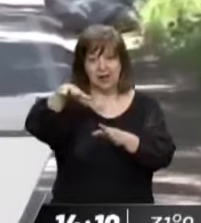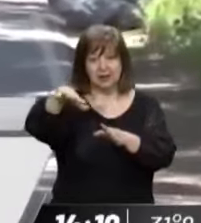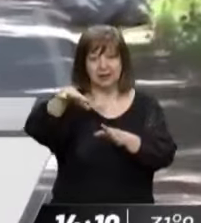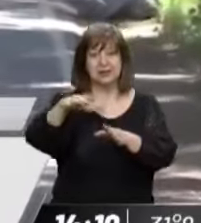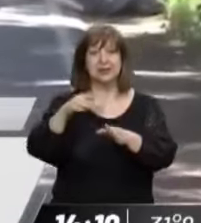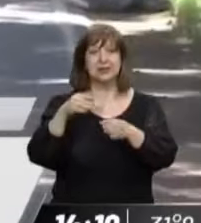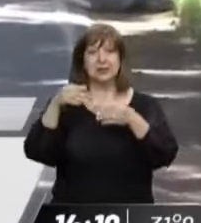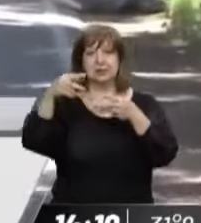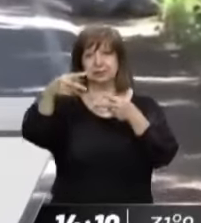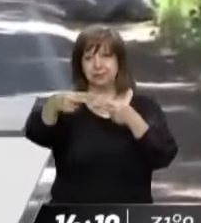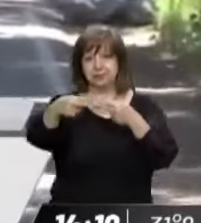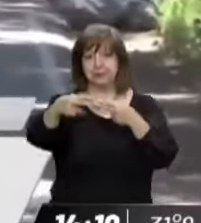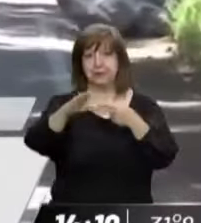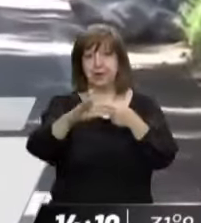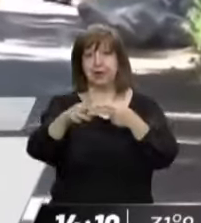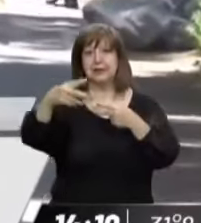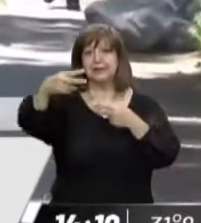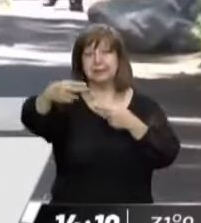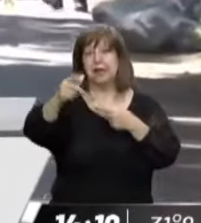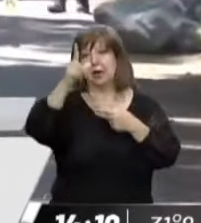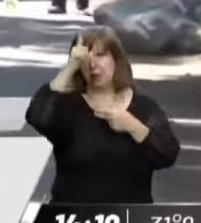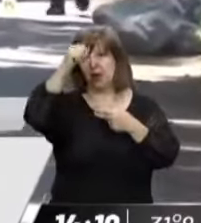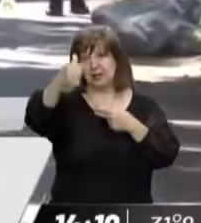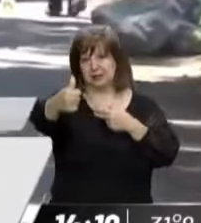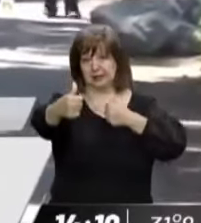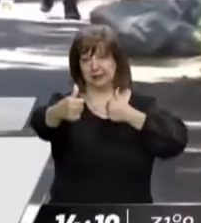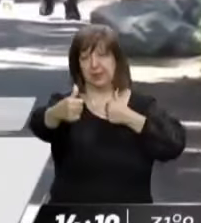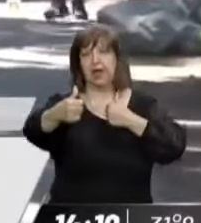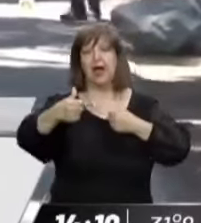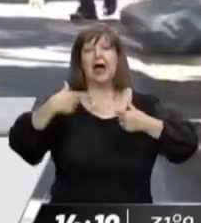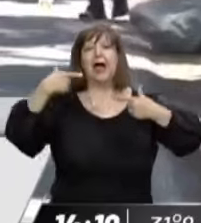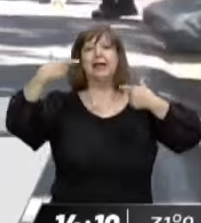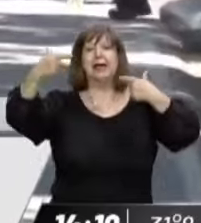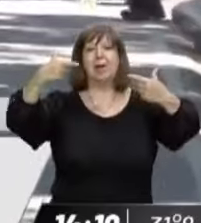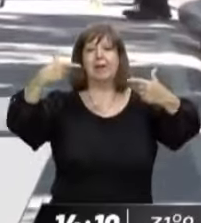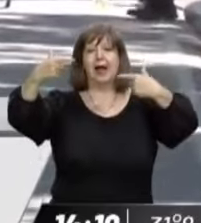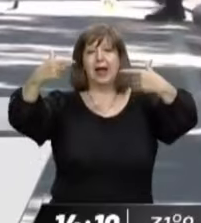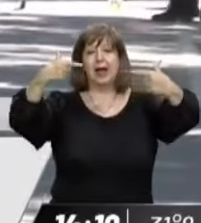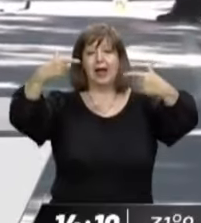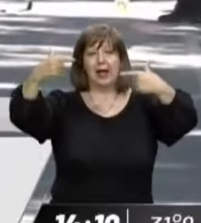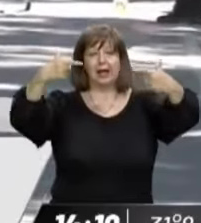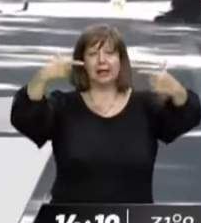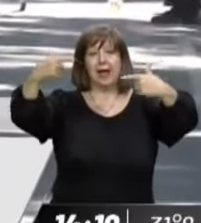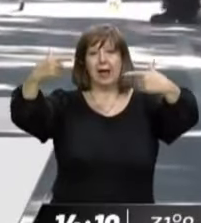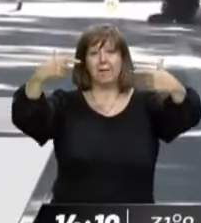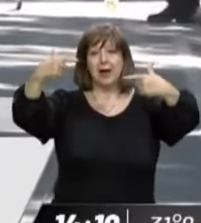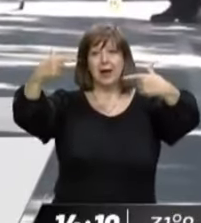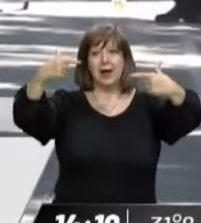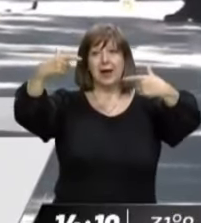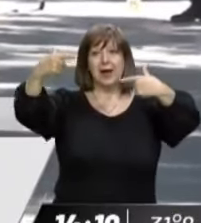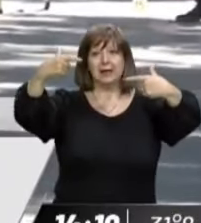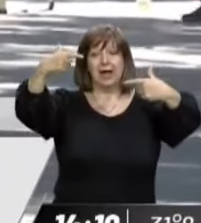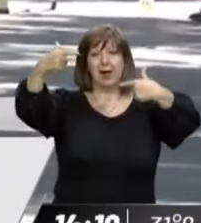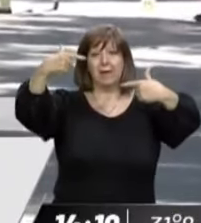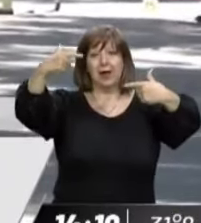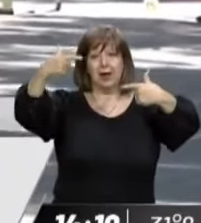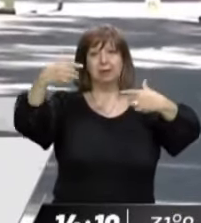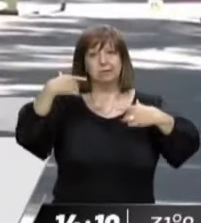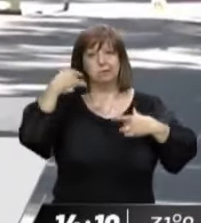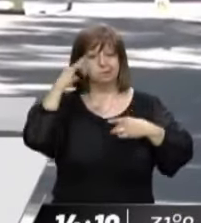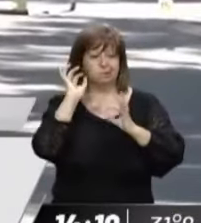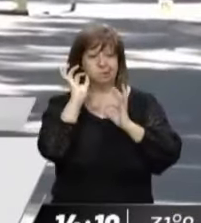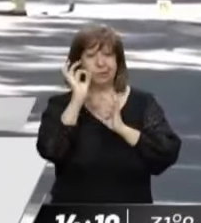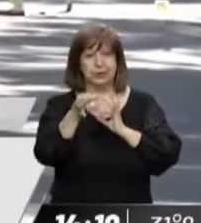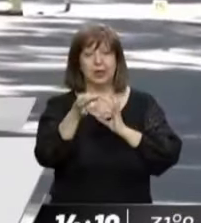puede acceder a esta parte de la cuadra, ¿no? También nos dicen que hay una cámara que grabó todo el incidente. Lo que pasa es que todavía no se puede conseguir esa filmación. Es una